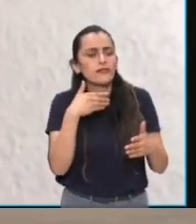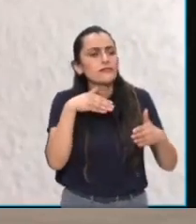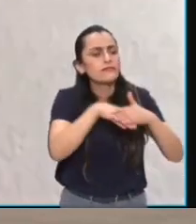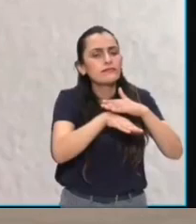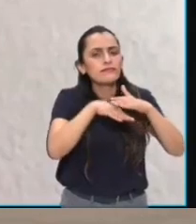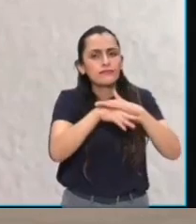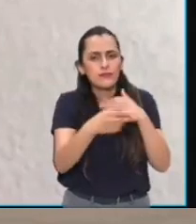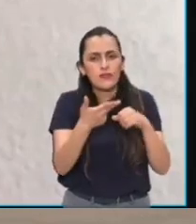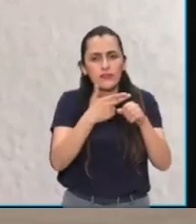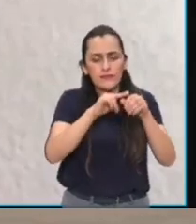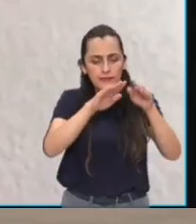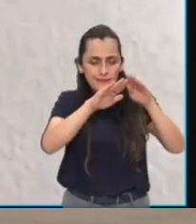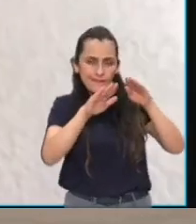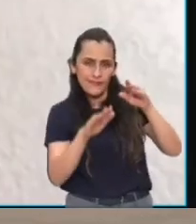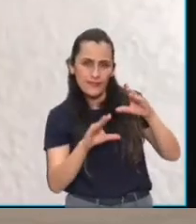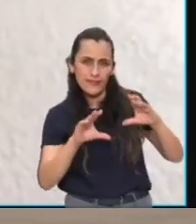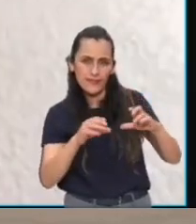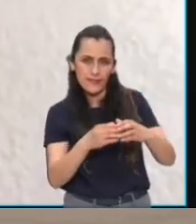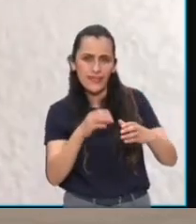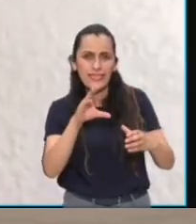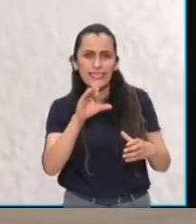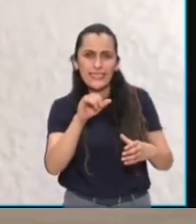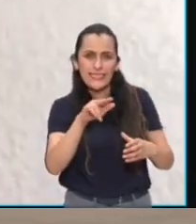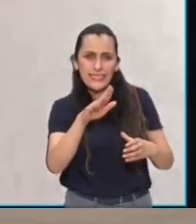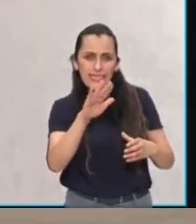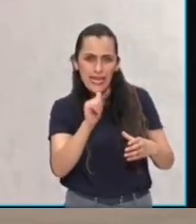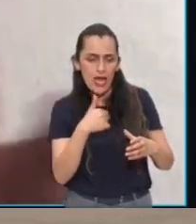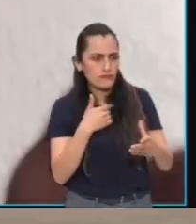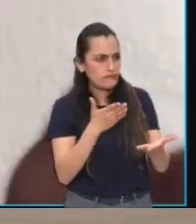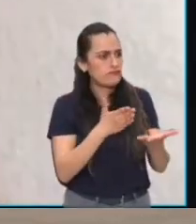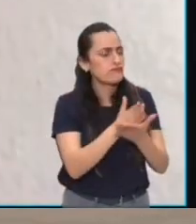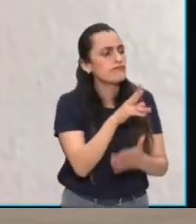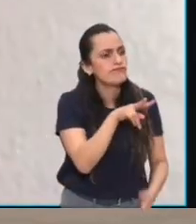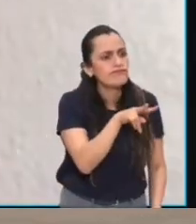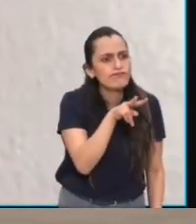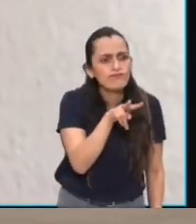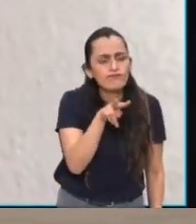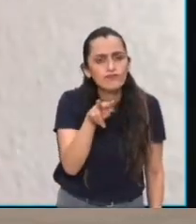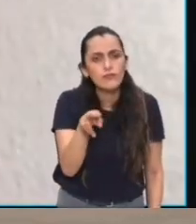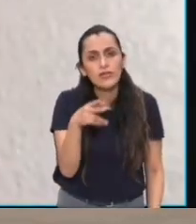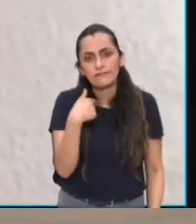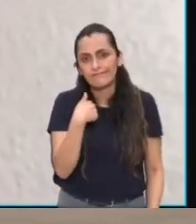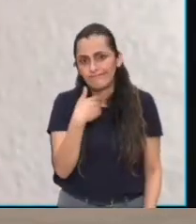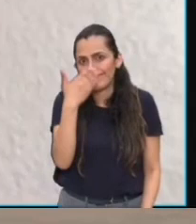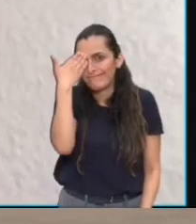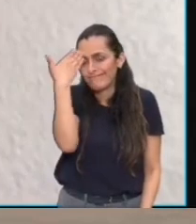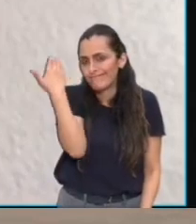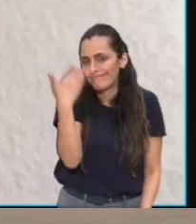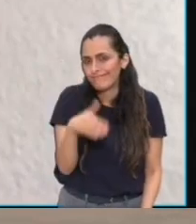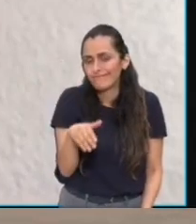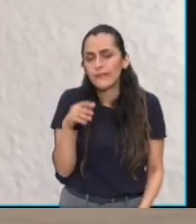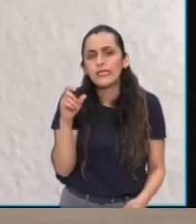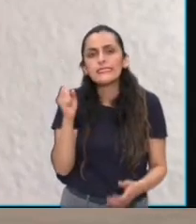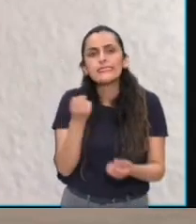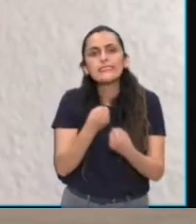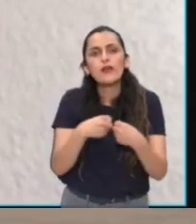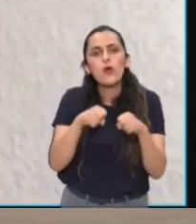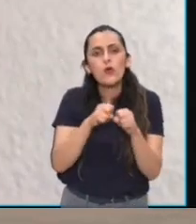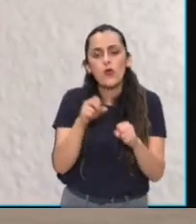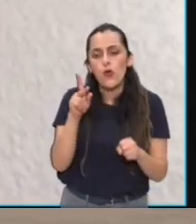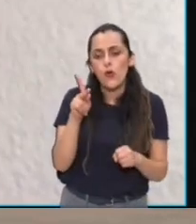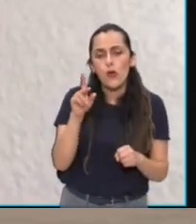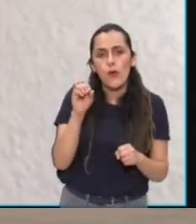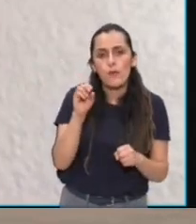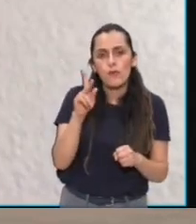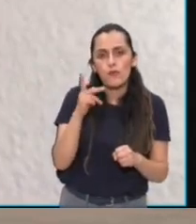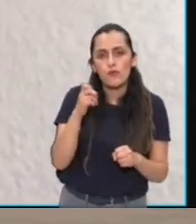este país, y lo que nosotros hemos notado es que si el Seguro Popular tenía fallas, es cierto, corriges esos